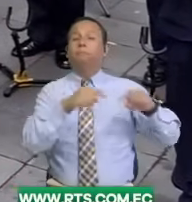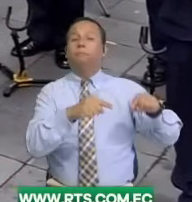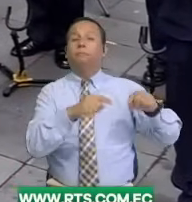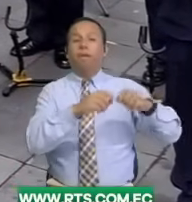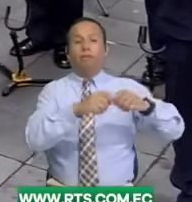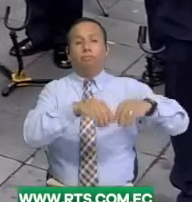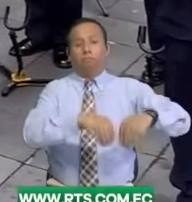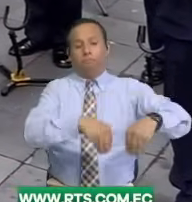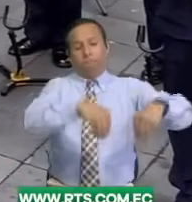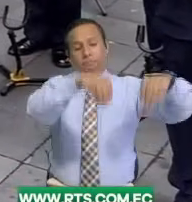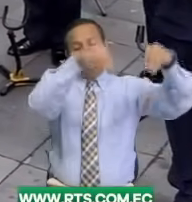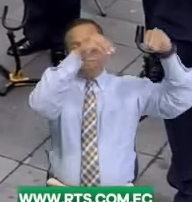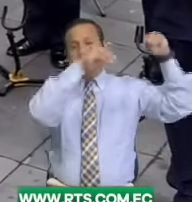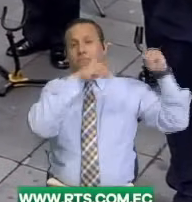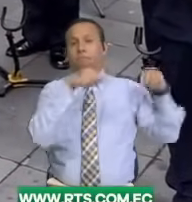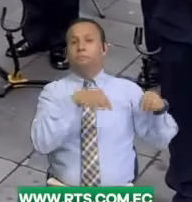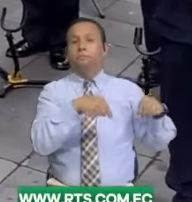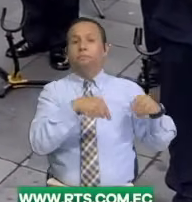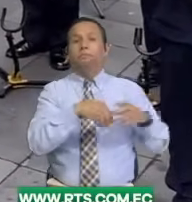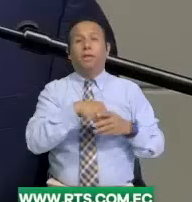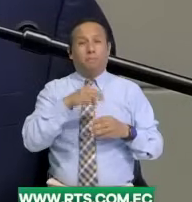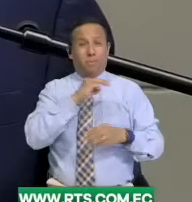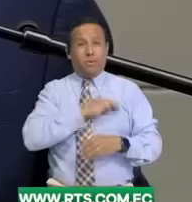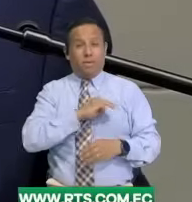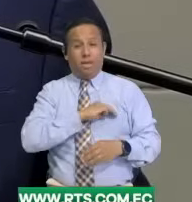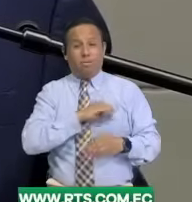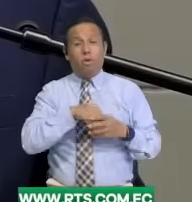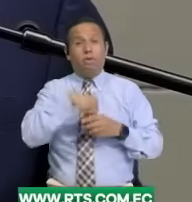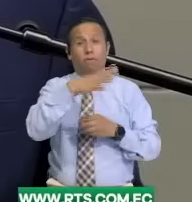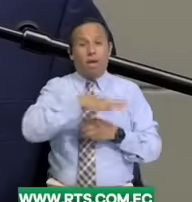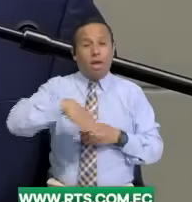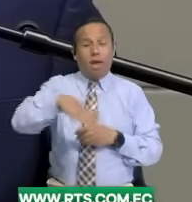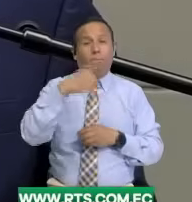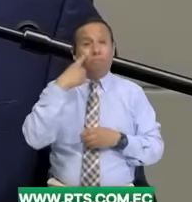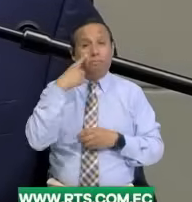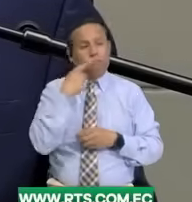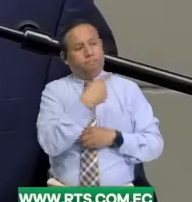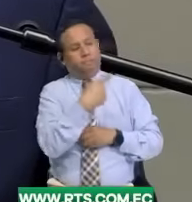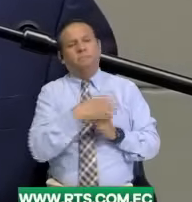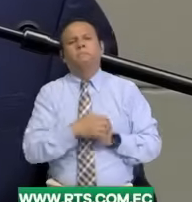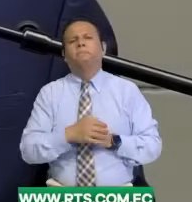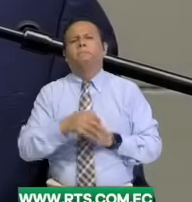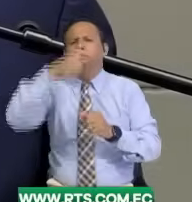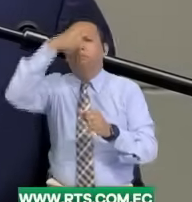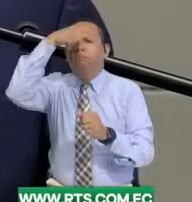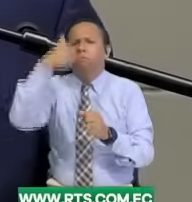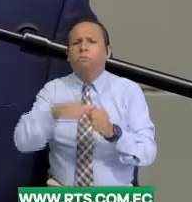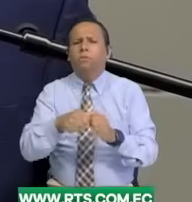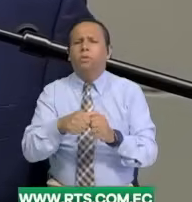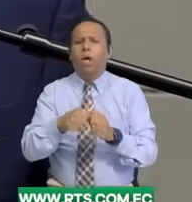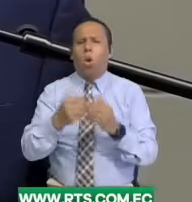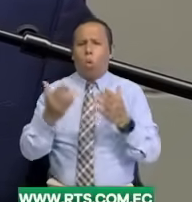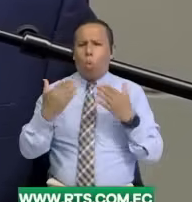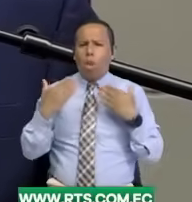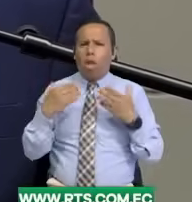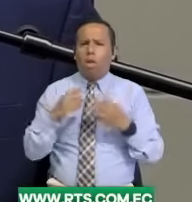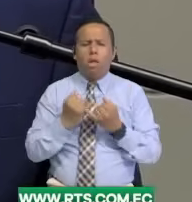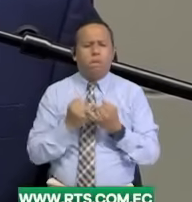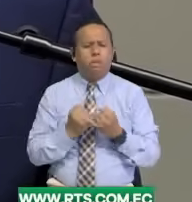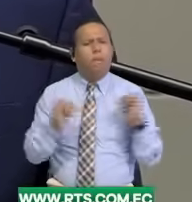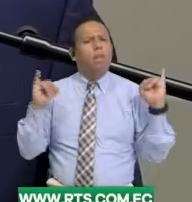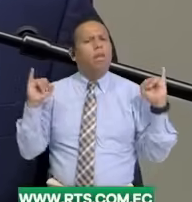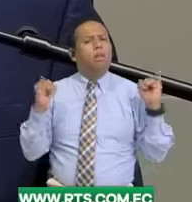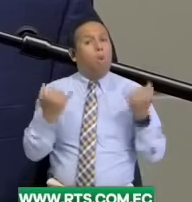Guayaquil en los exteriores del Palacio Municipal. Sepamos que Guayaquil fue república y hoy, 9 de octubre